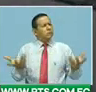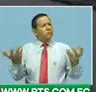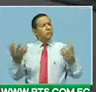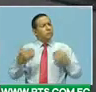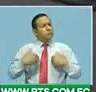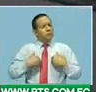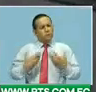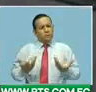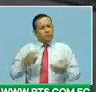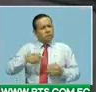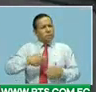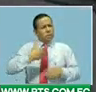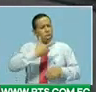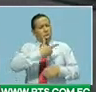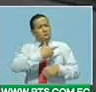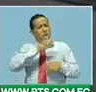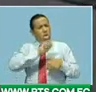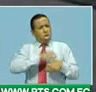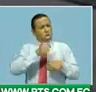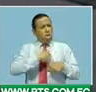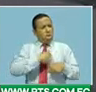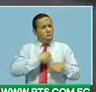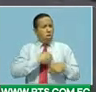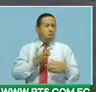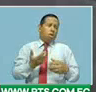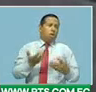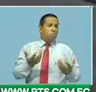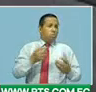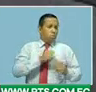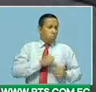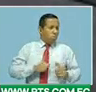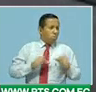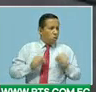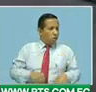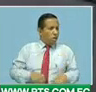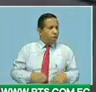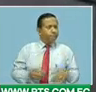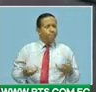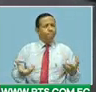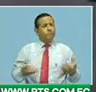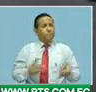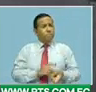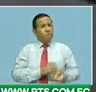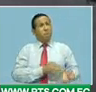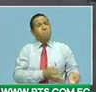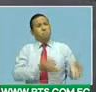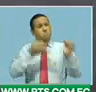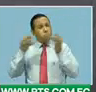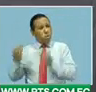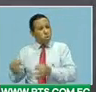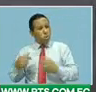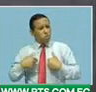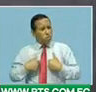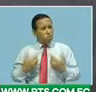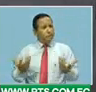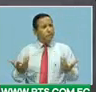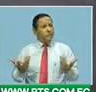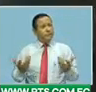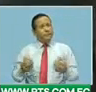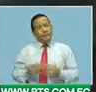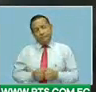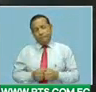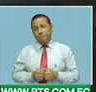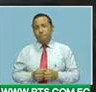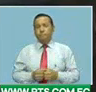dormirme, no, a la segunda orden. Tampoco me dijeron que iban a desprogramar, sino que venga posteriormente para indicarme para cuándo.